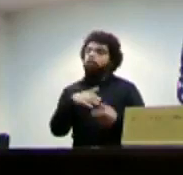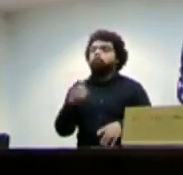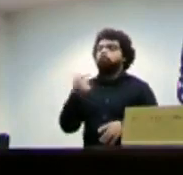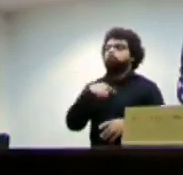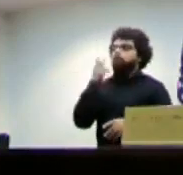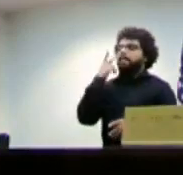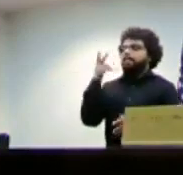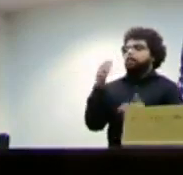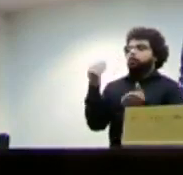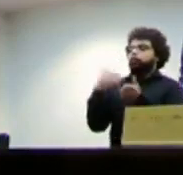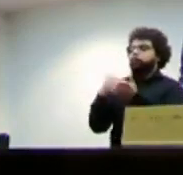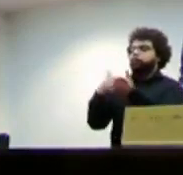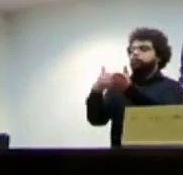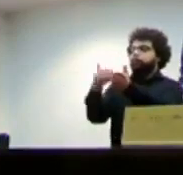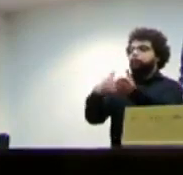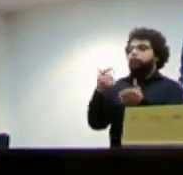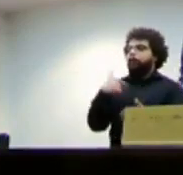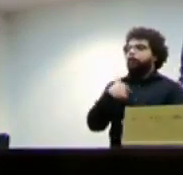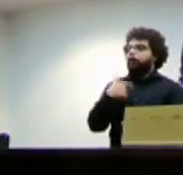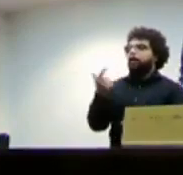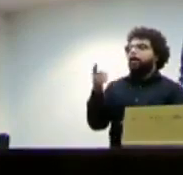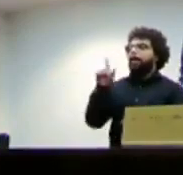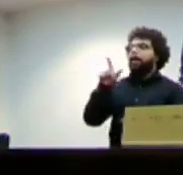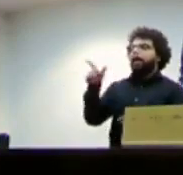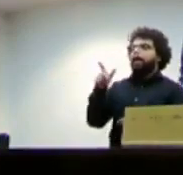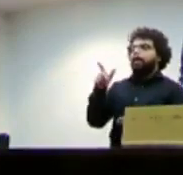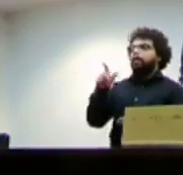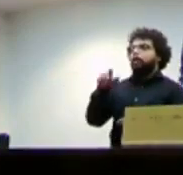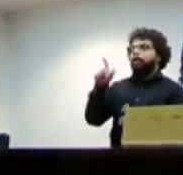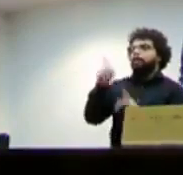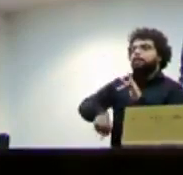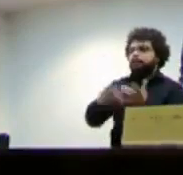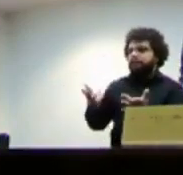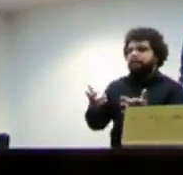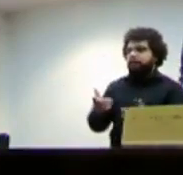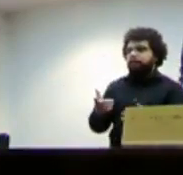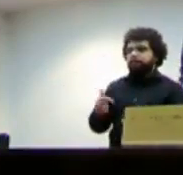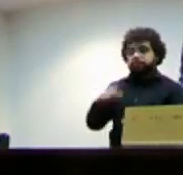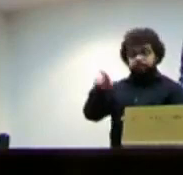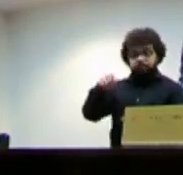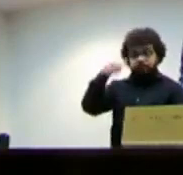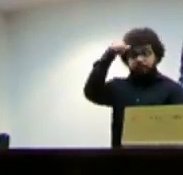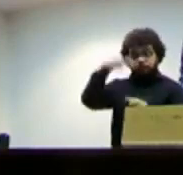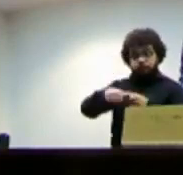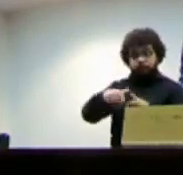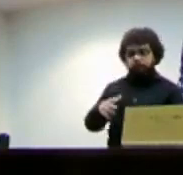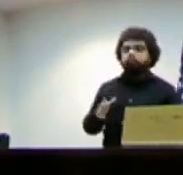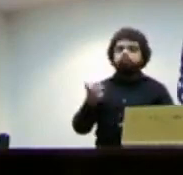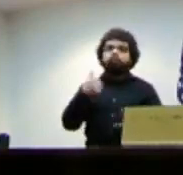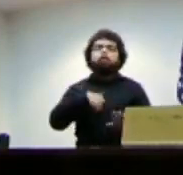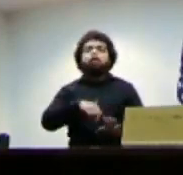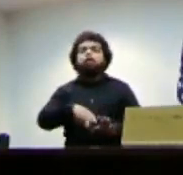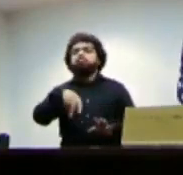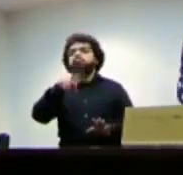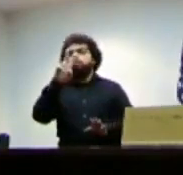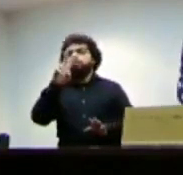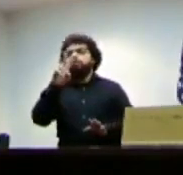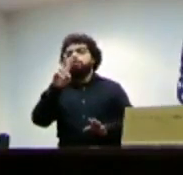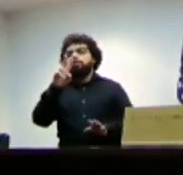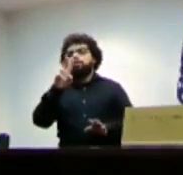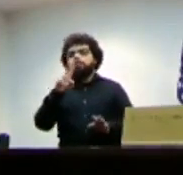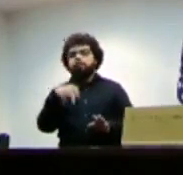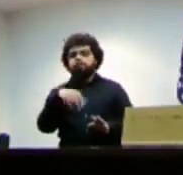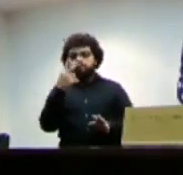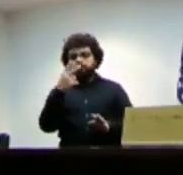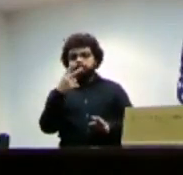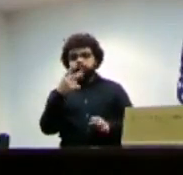dos nada más. No vayamos a récord ustedes las transmiten. Podemos ir a récord, son dos que no ha estado. Sí. Una que... En los momentos